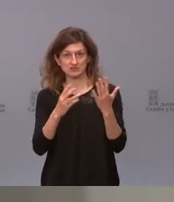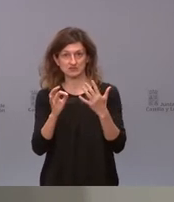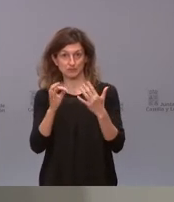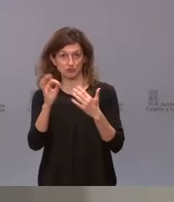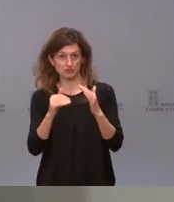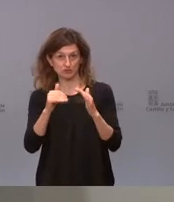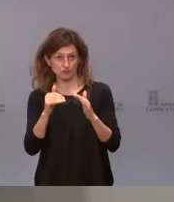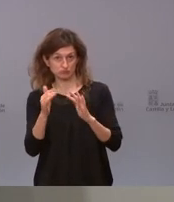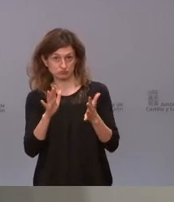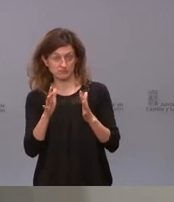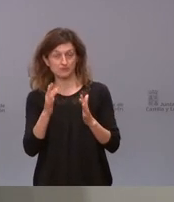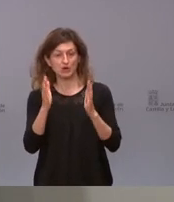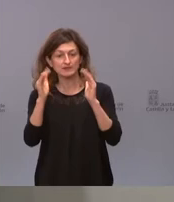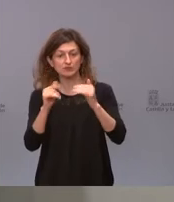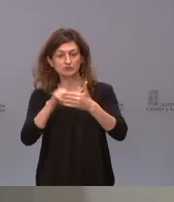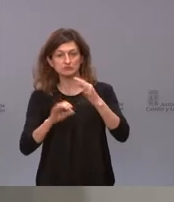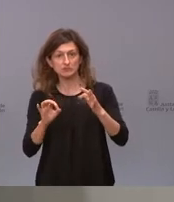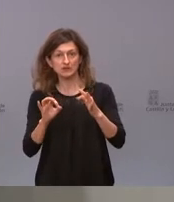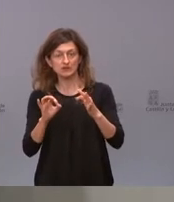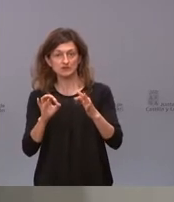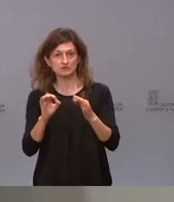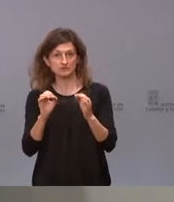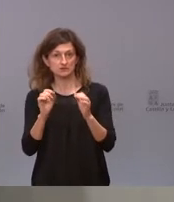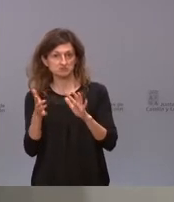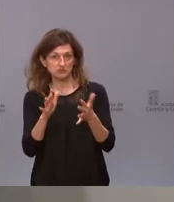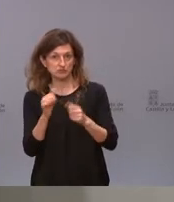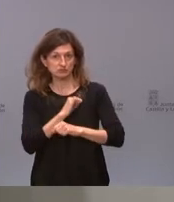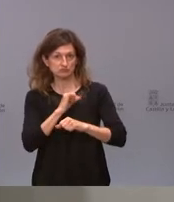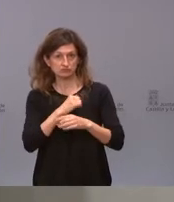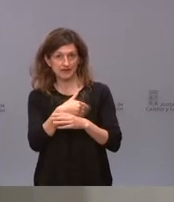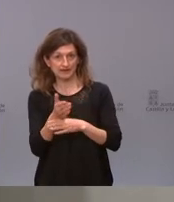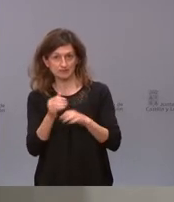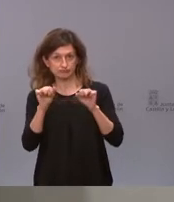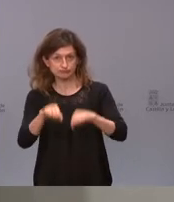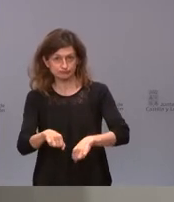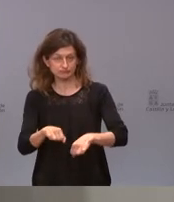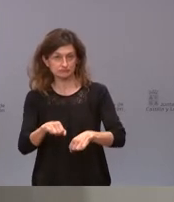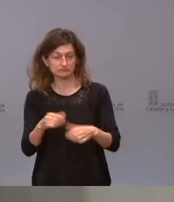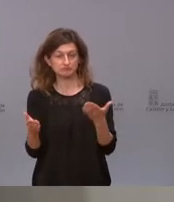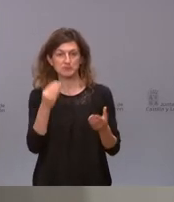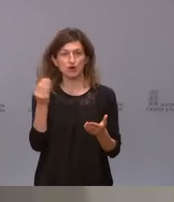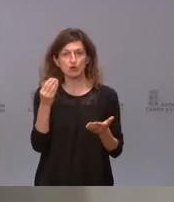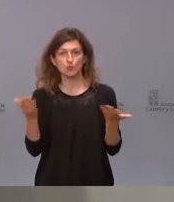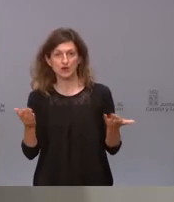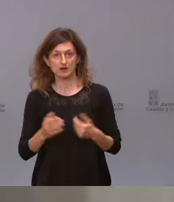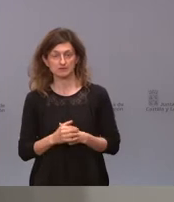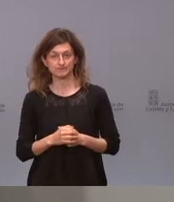ciento pérez la atención de especialidades por donde más o menos están los retrasos y dónde se lleva mejor gracias